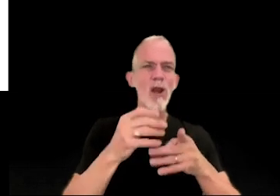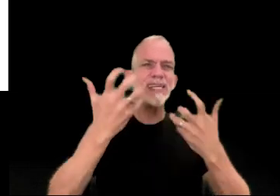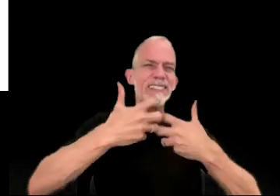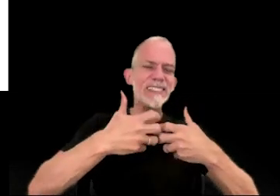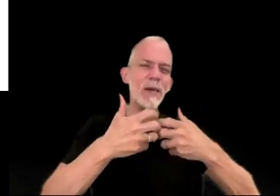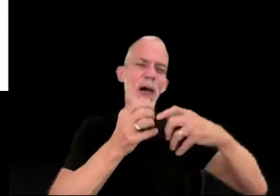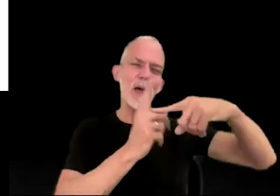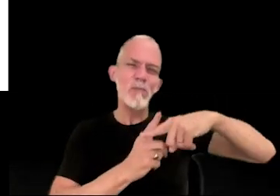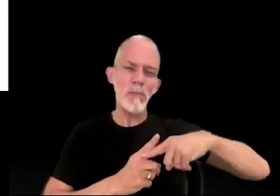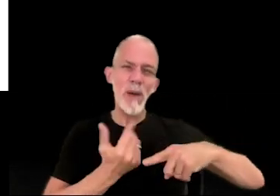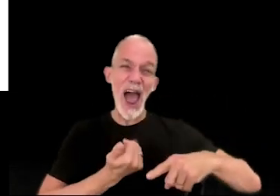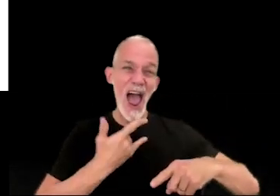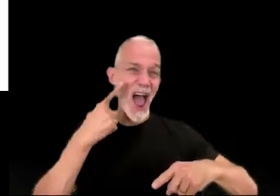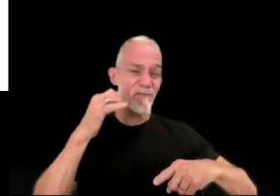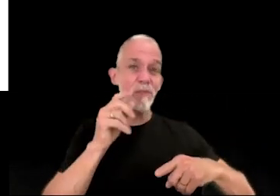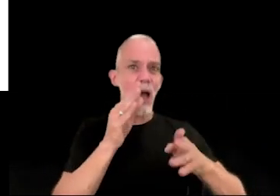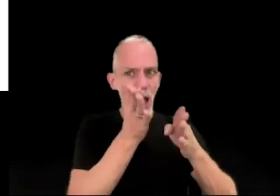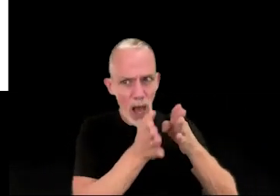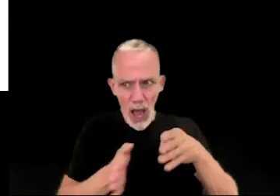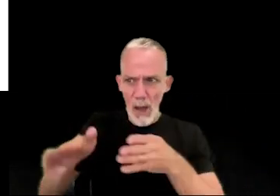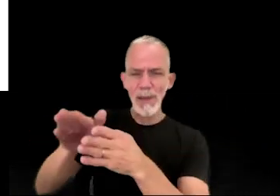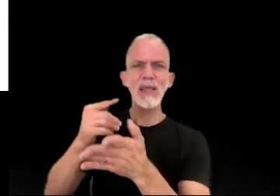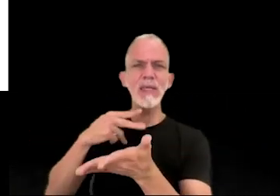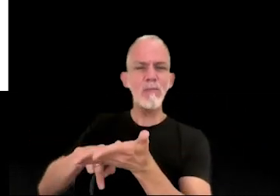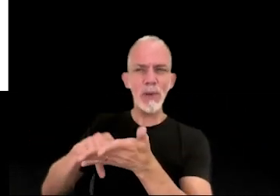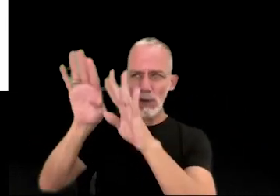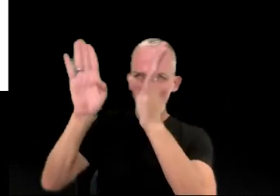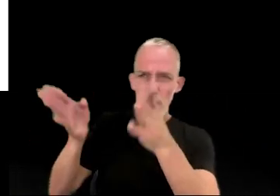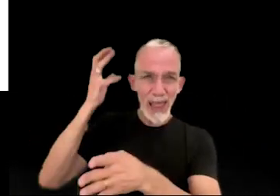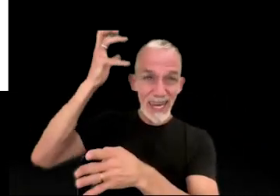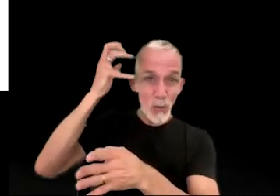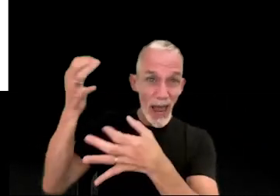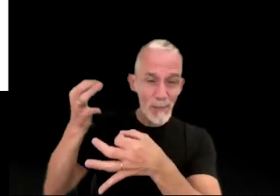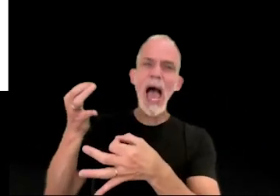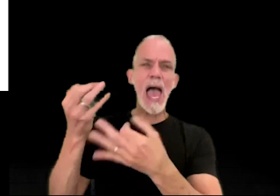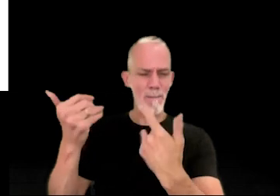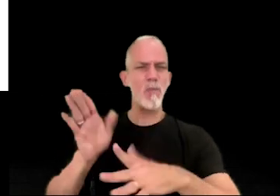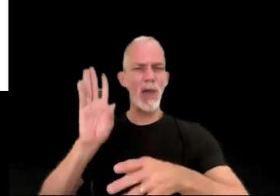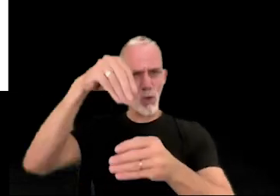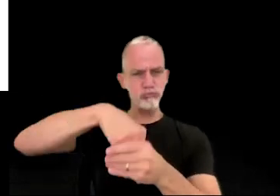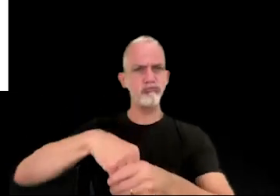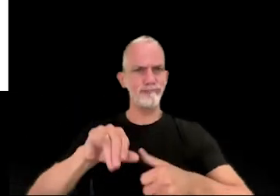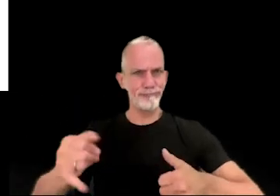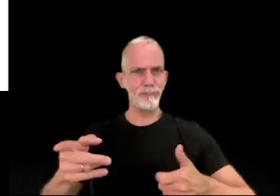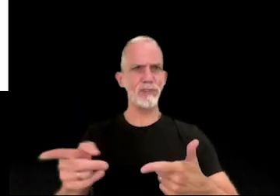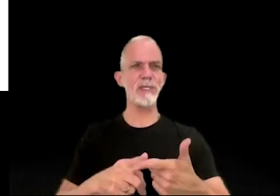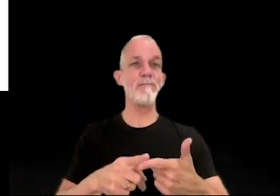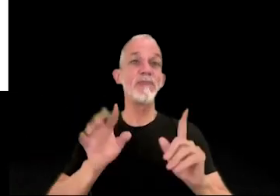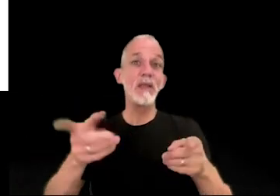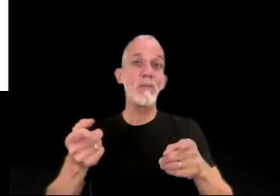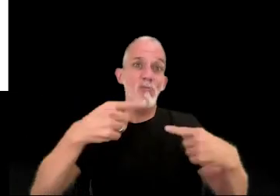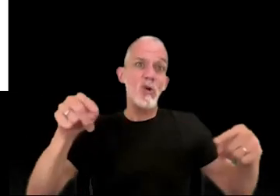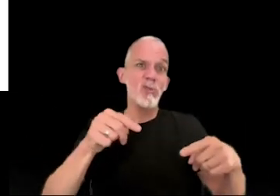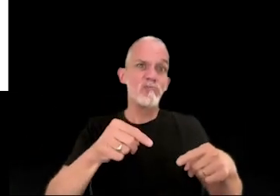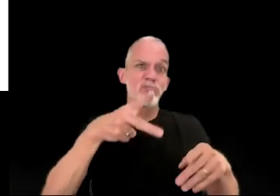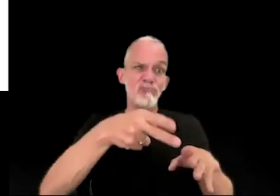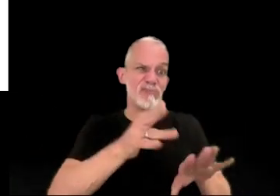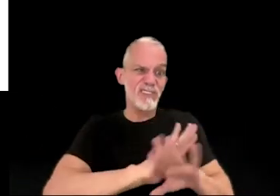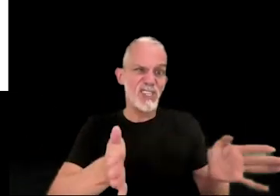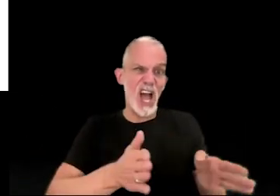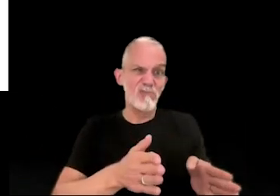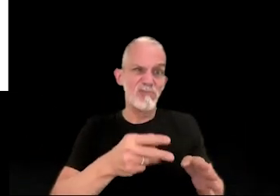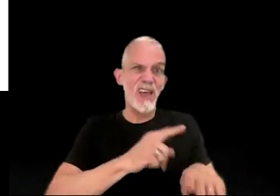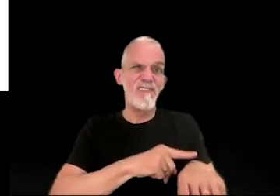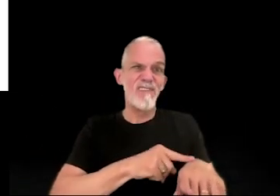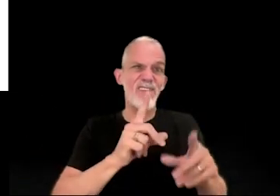tributarias. También podemos incluir obligaciones que estén prescriptas. Nosotros sabemos que en realidad la